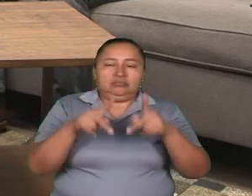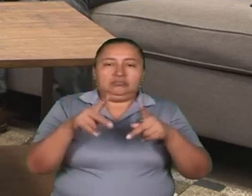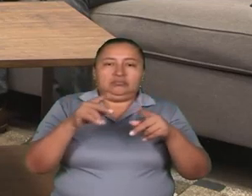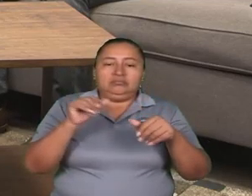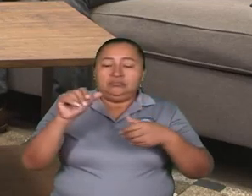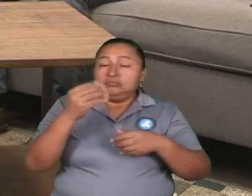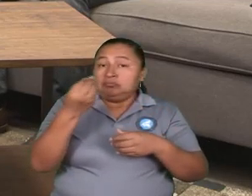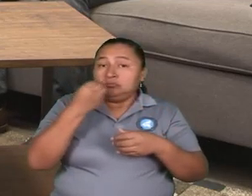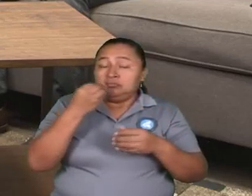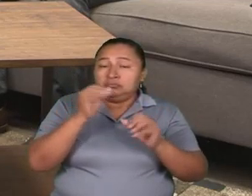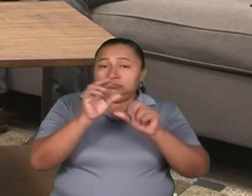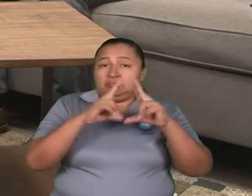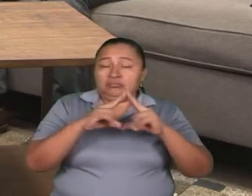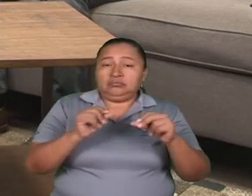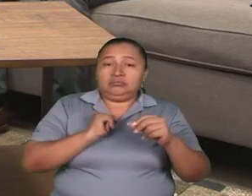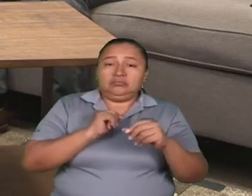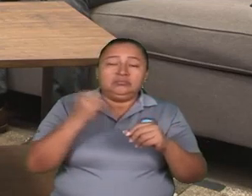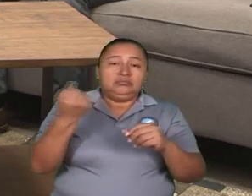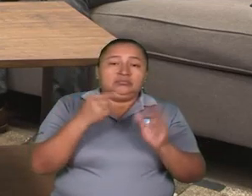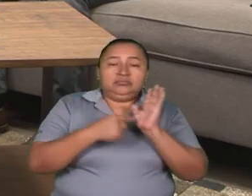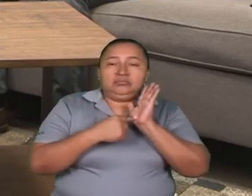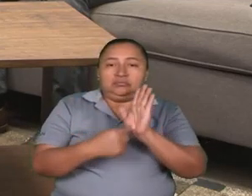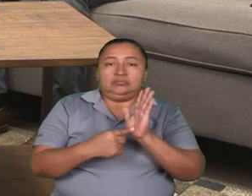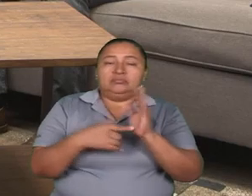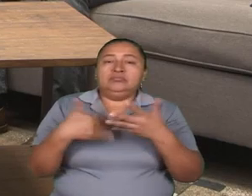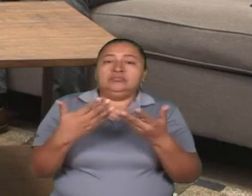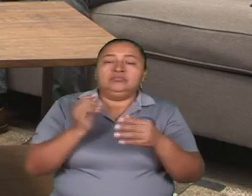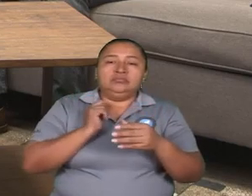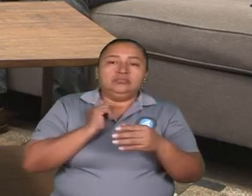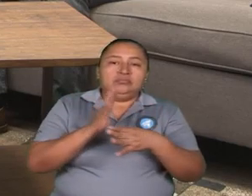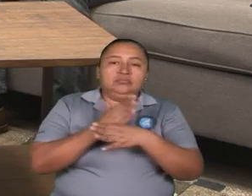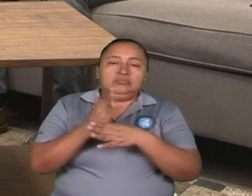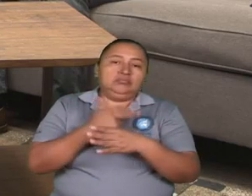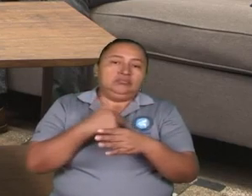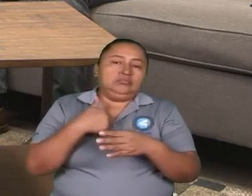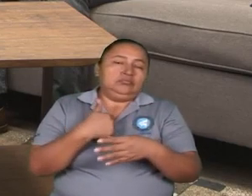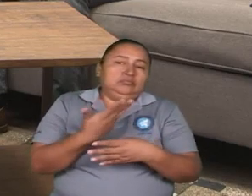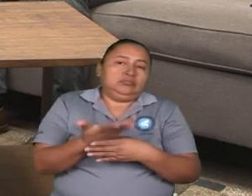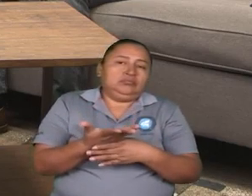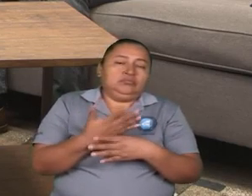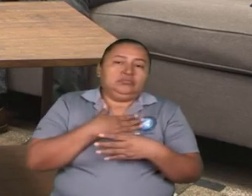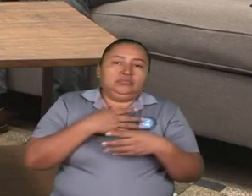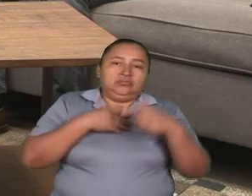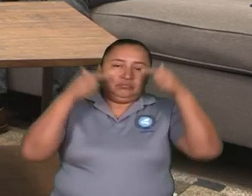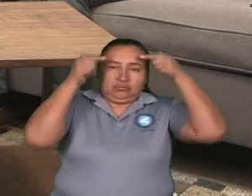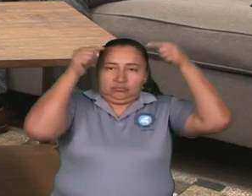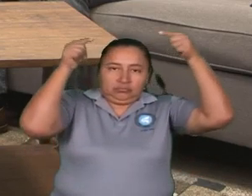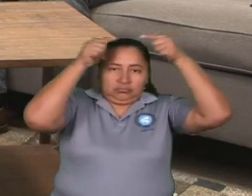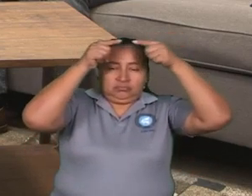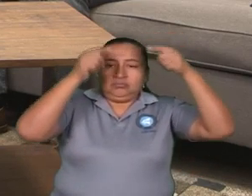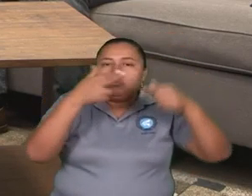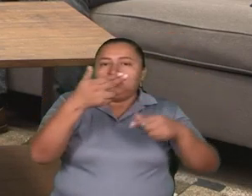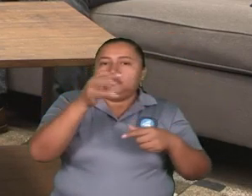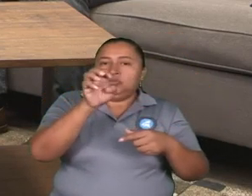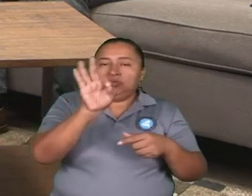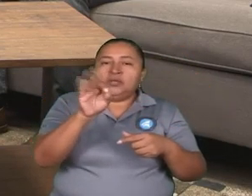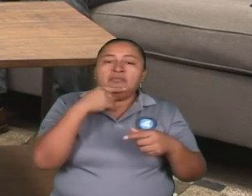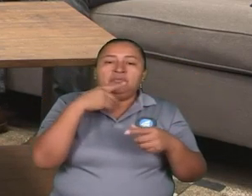volvieron a ganar, ¿no? No tuvimos competencia esta vez, ¿verdad? Esta vez no hubo competencia. Sí hubo una competencia de